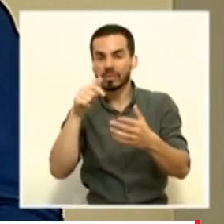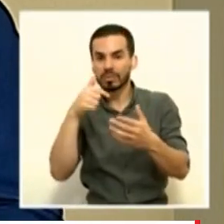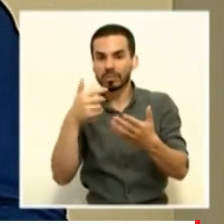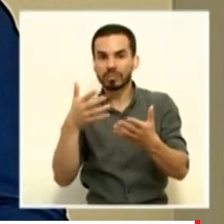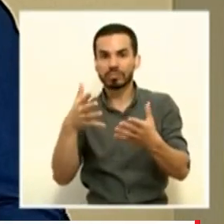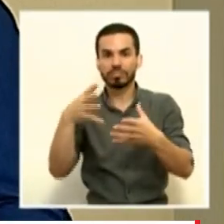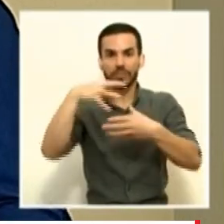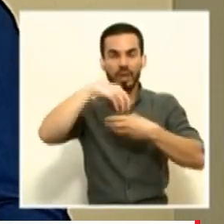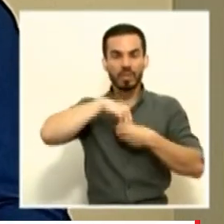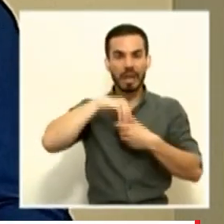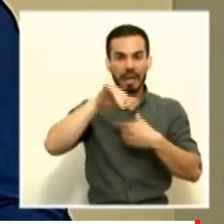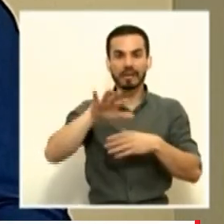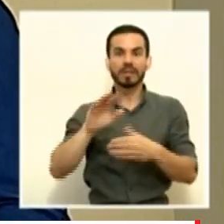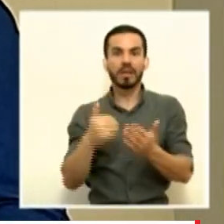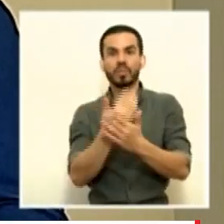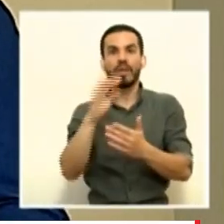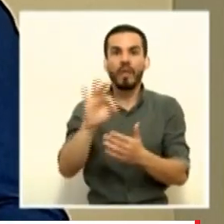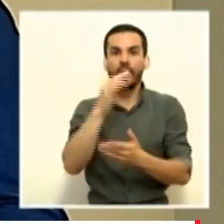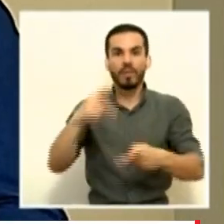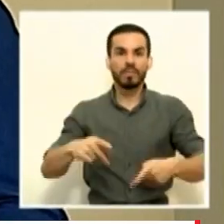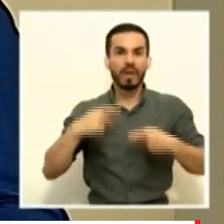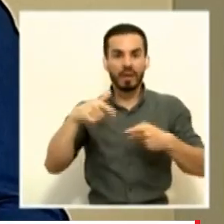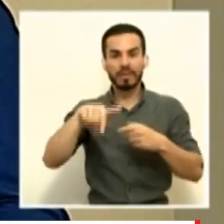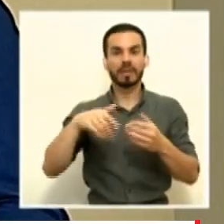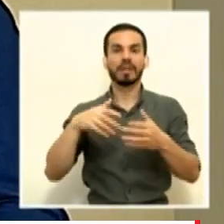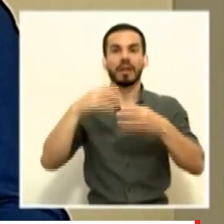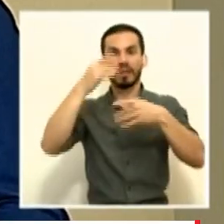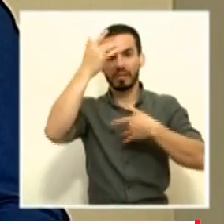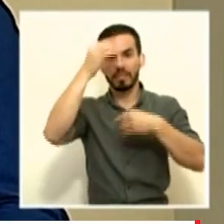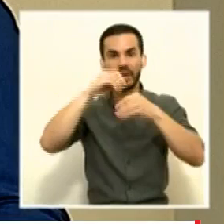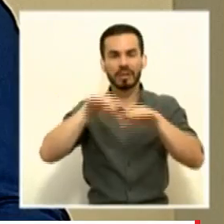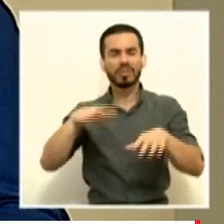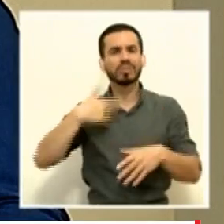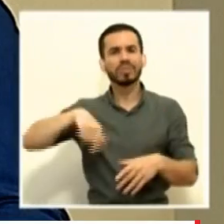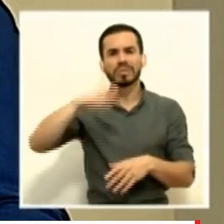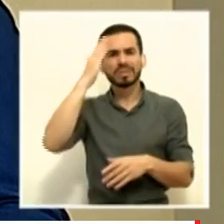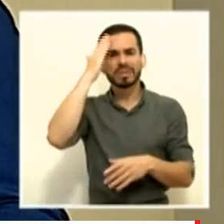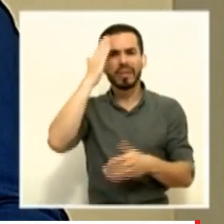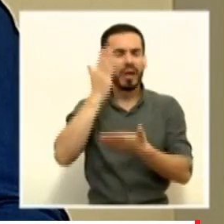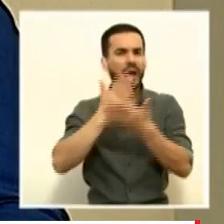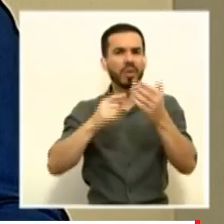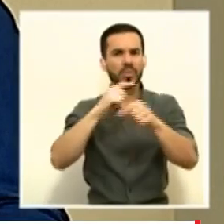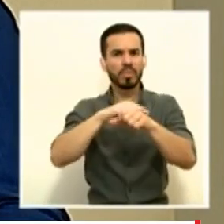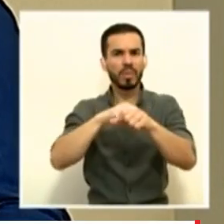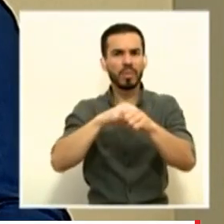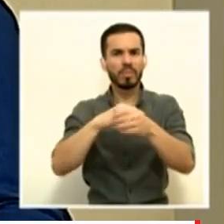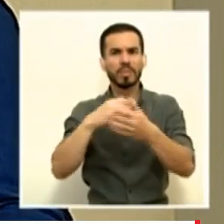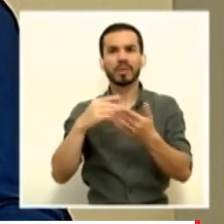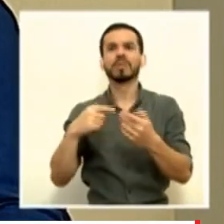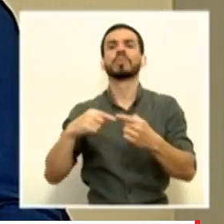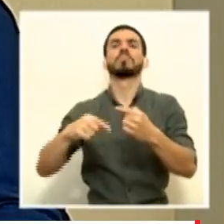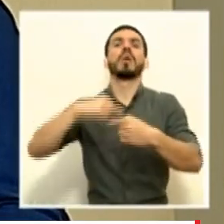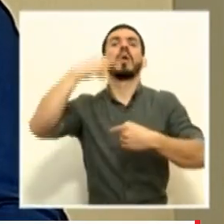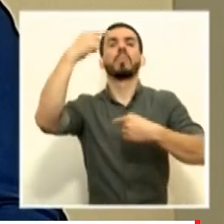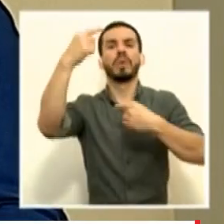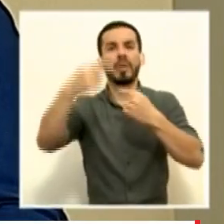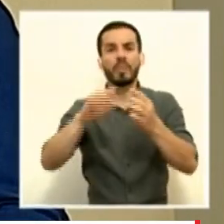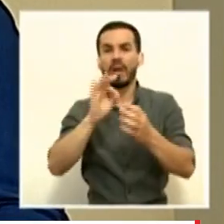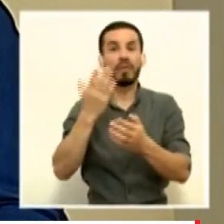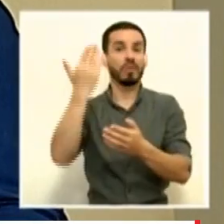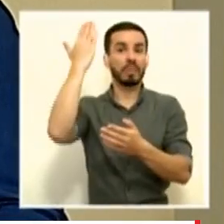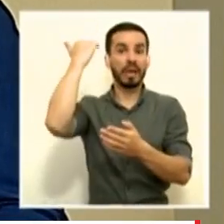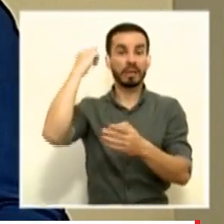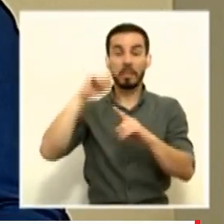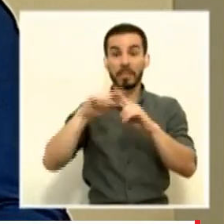nueva forma de vivir en medio de una pandemia, y que sabemos que en algún momento ya vamos a retomar la forma anterior, pero